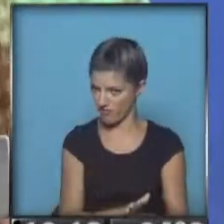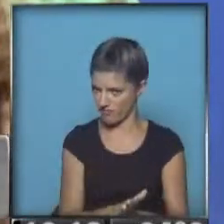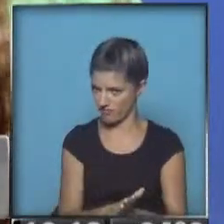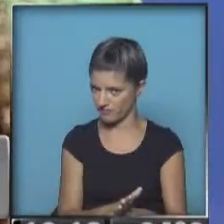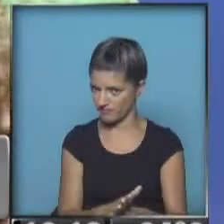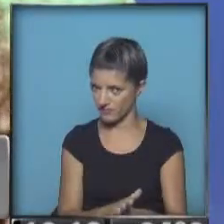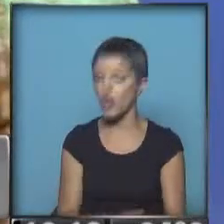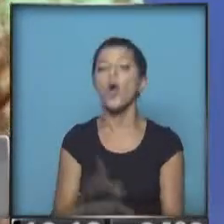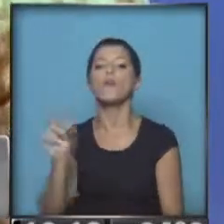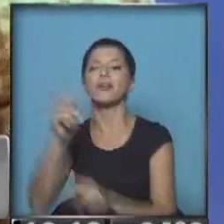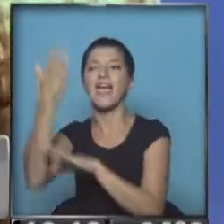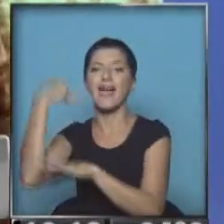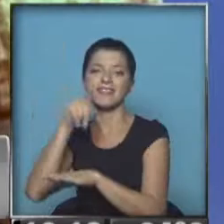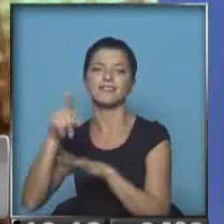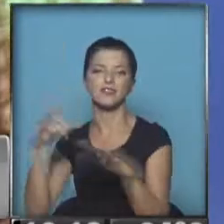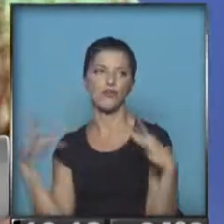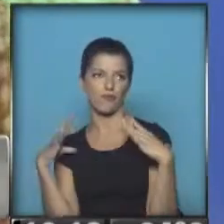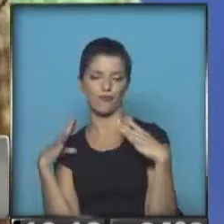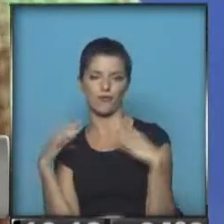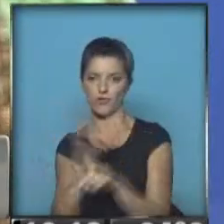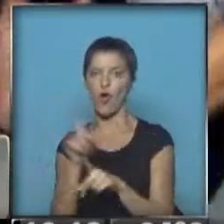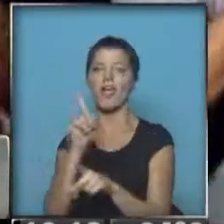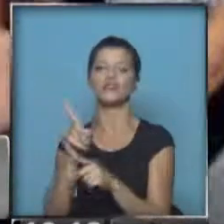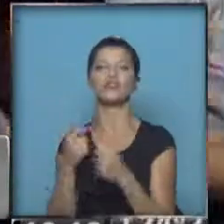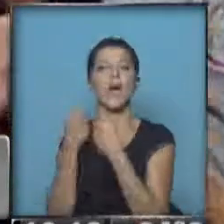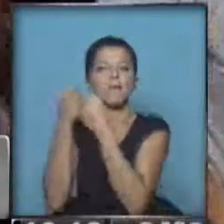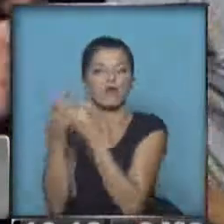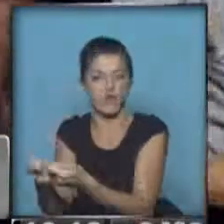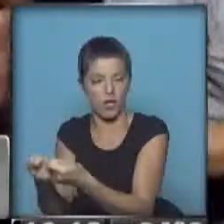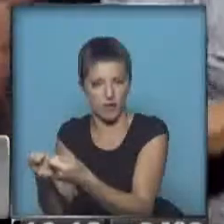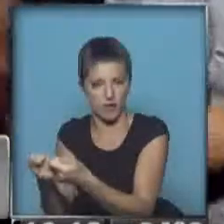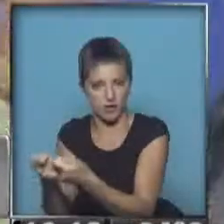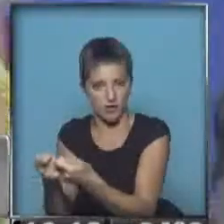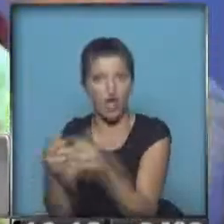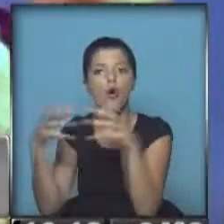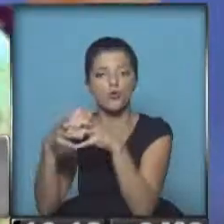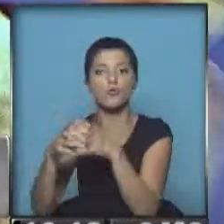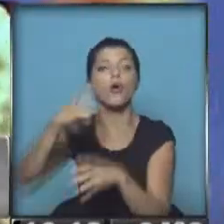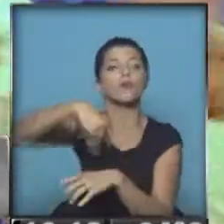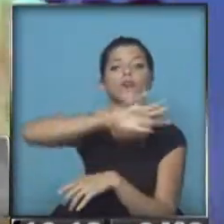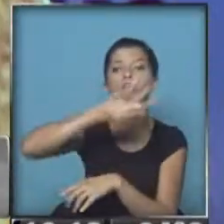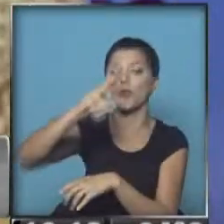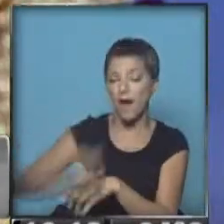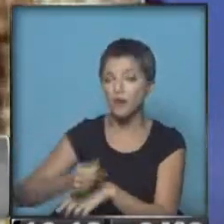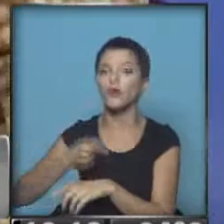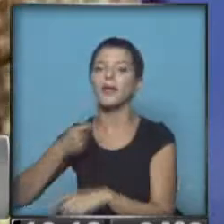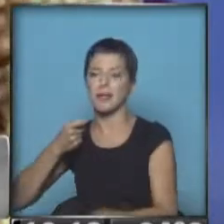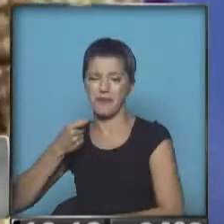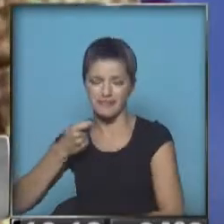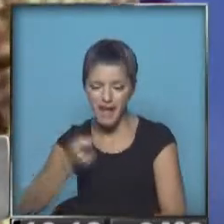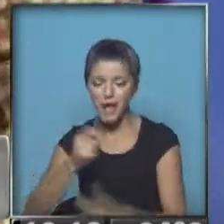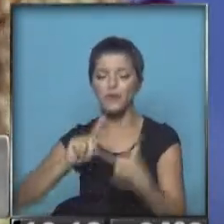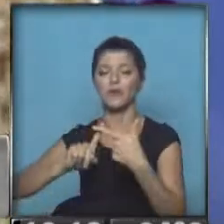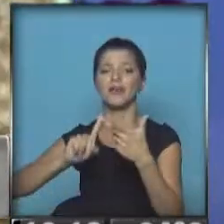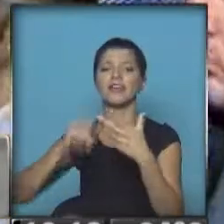historia, porque no estaban de licencia, estaban del lado de los que saquearon, del lado de los que mataron, del lado de los